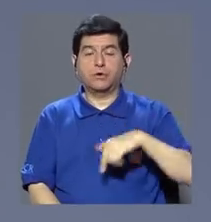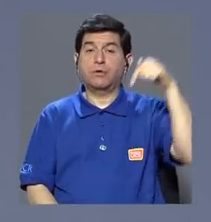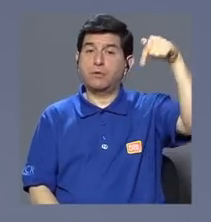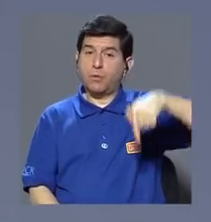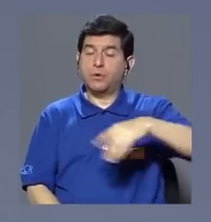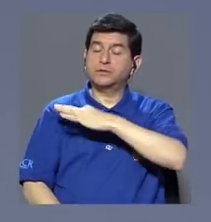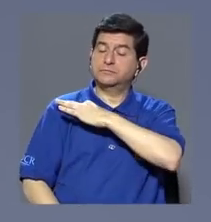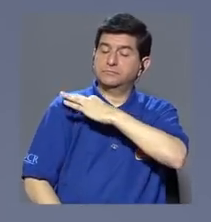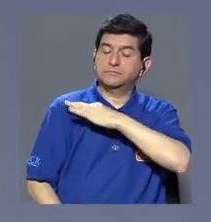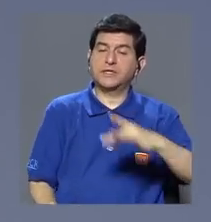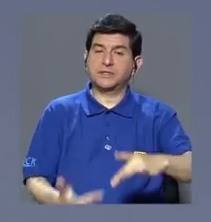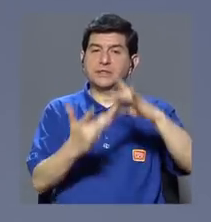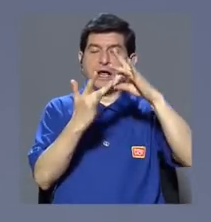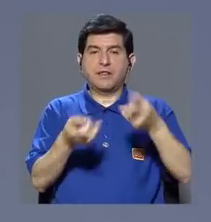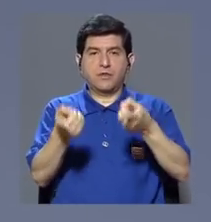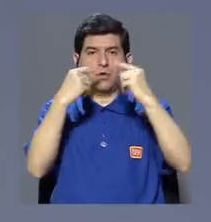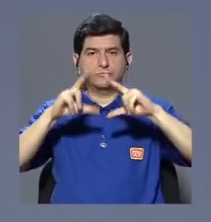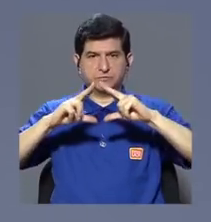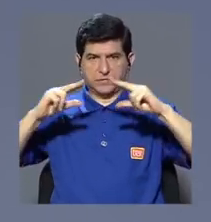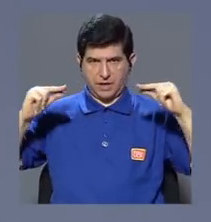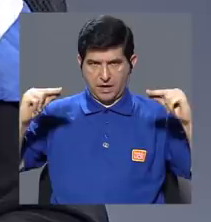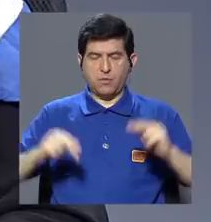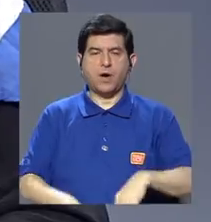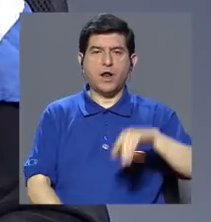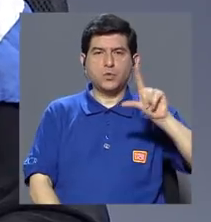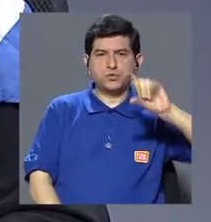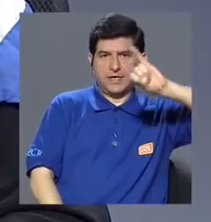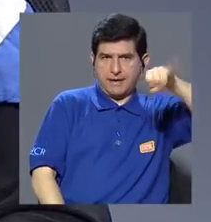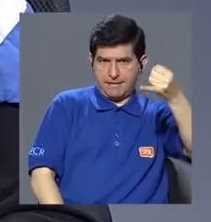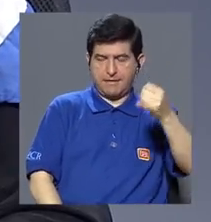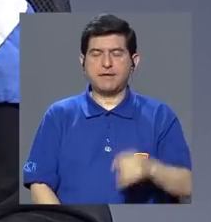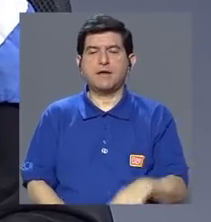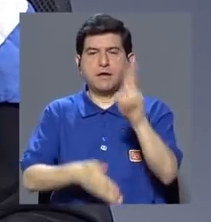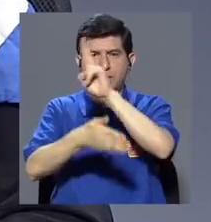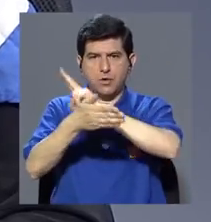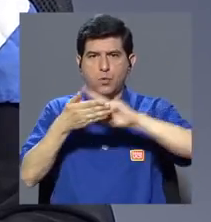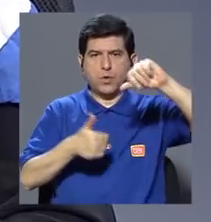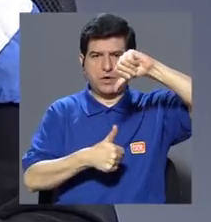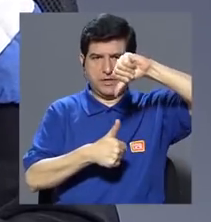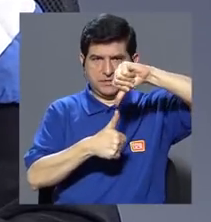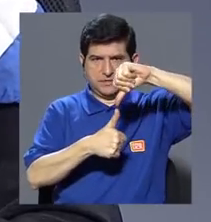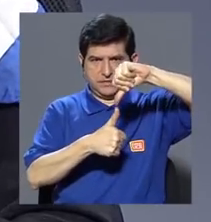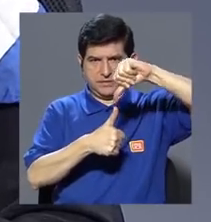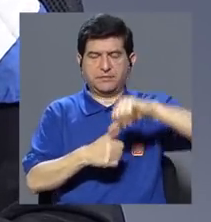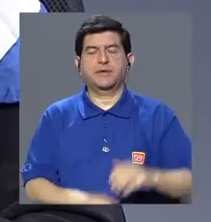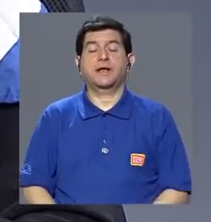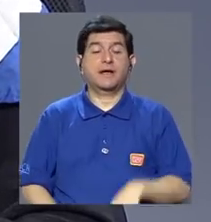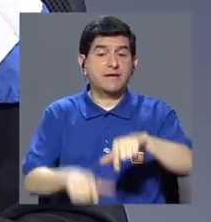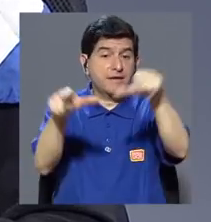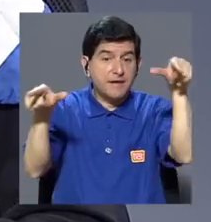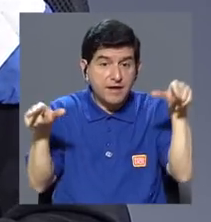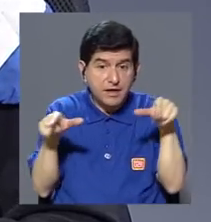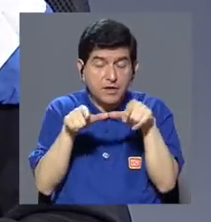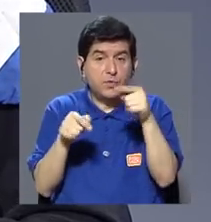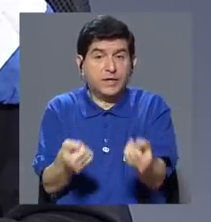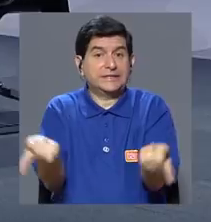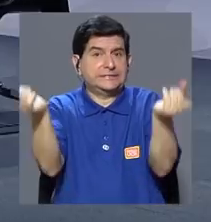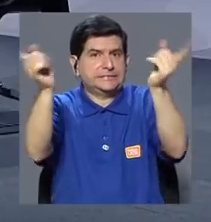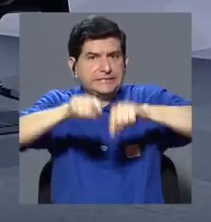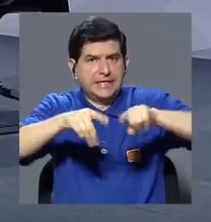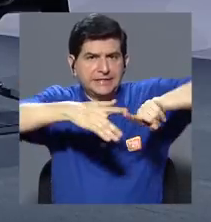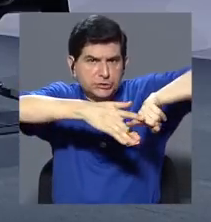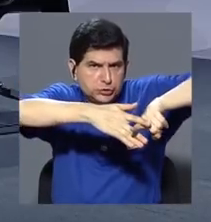hoy tenemos una invitada especial que viene desde nicaragua lucia jarquín desde la universidad centroamericana lugar donde casualmente